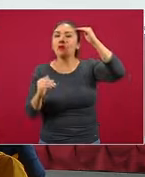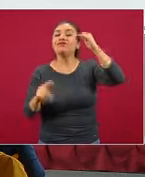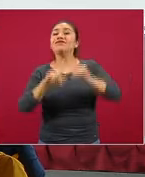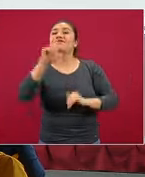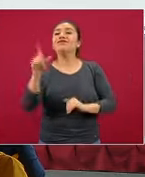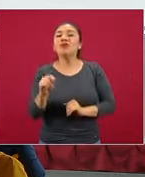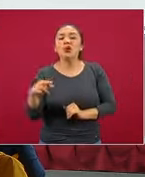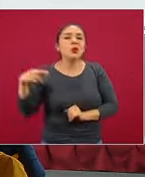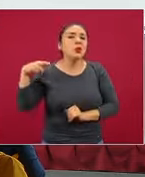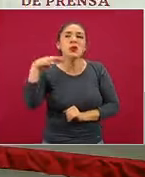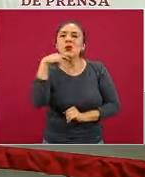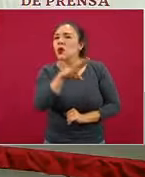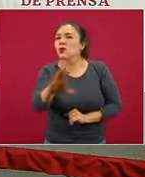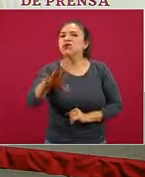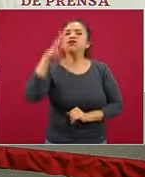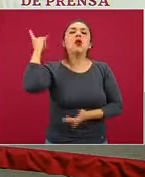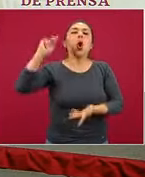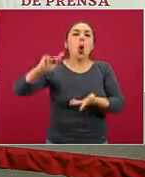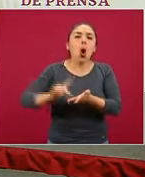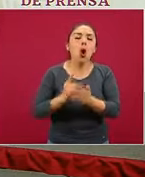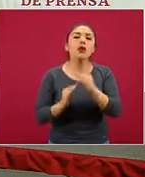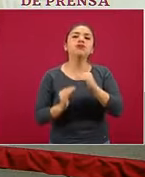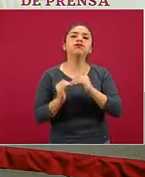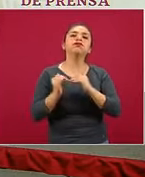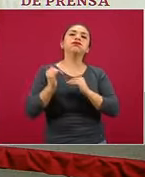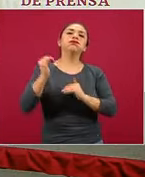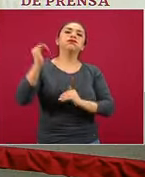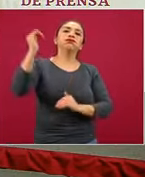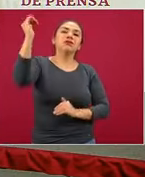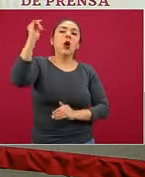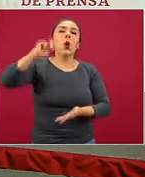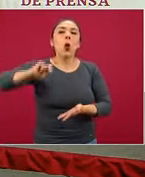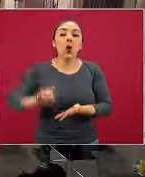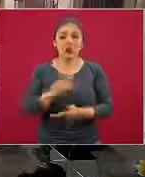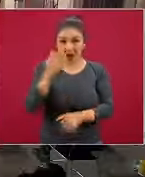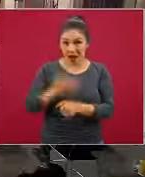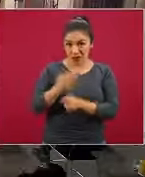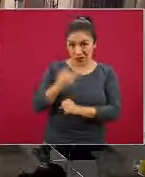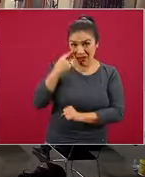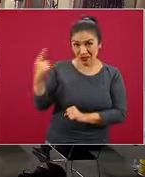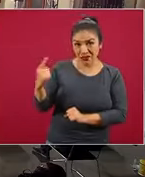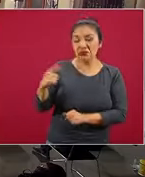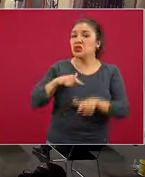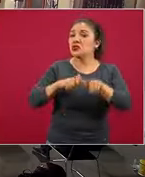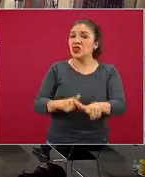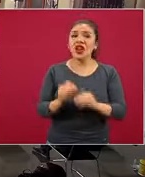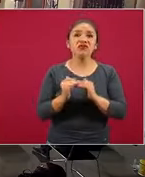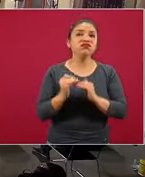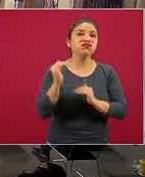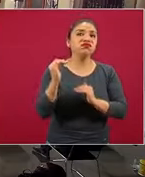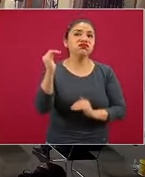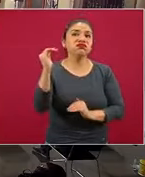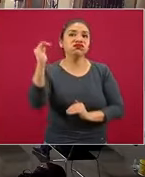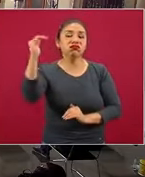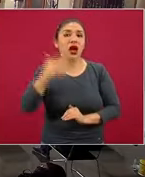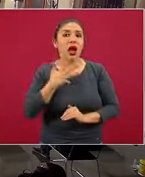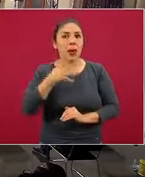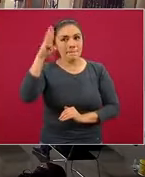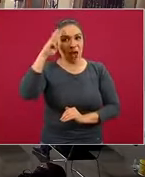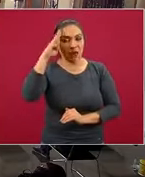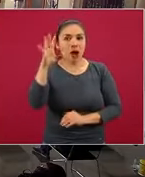y rápidamente empezó otra vez con una tendencia ascendente y actualmente la mantiene. Ha tenido una escalada en